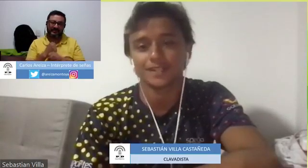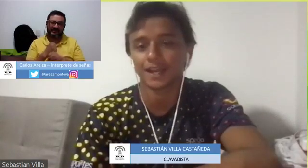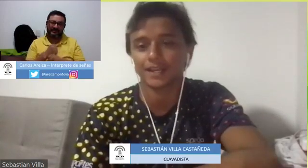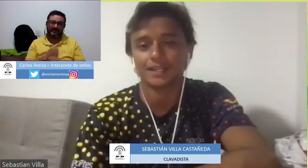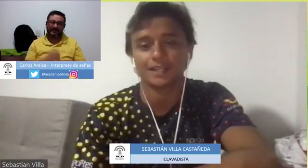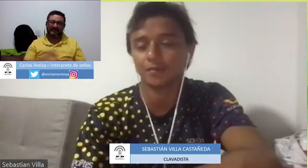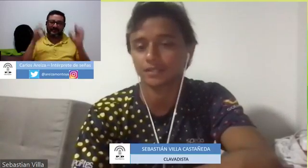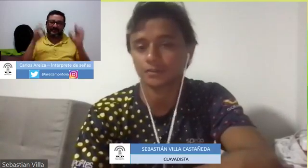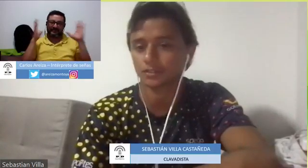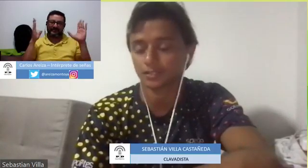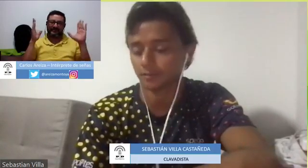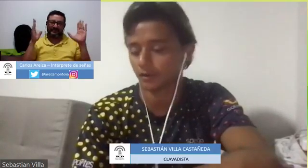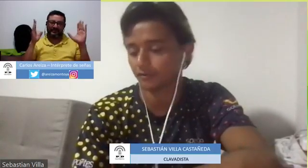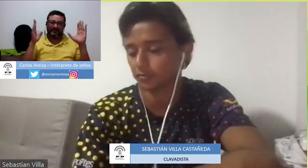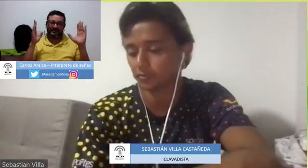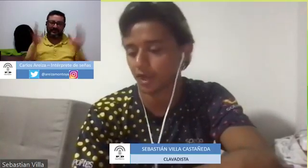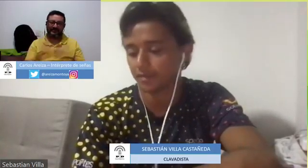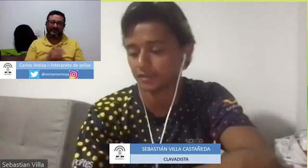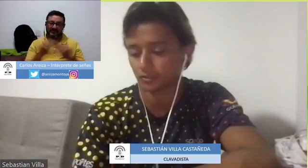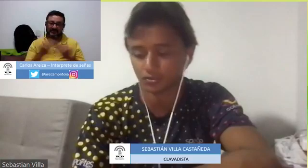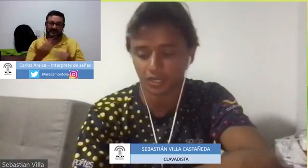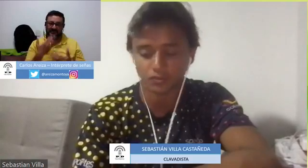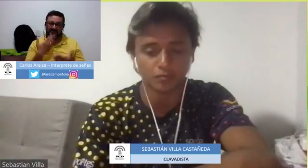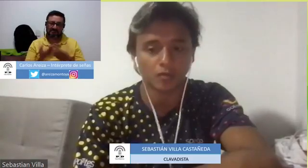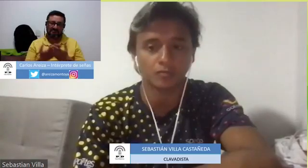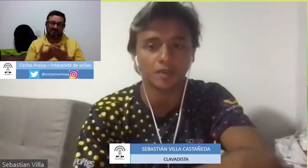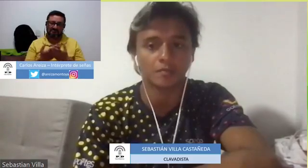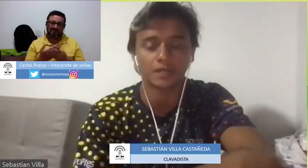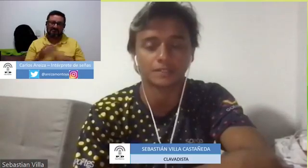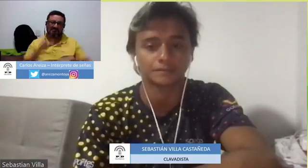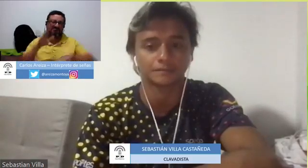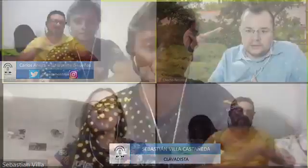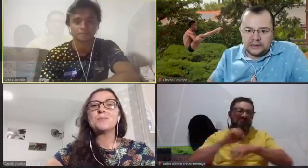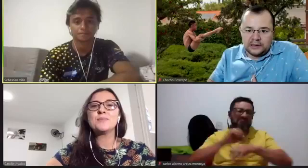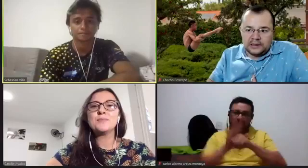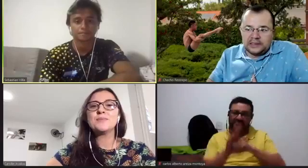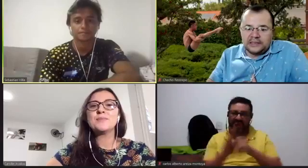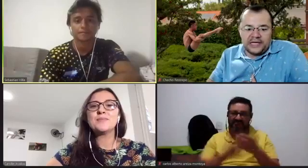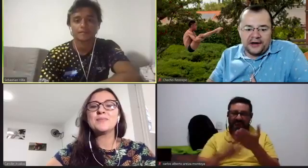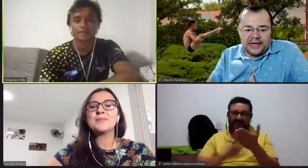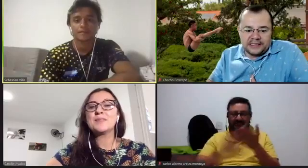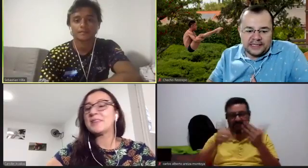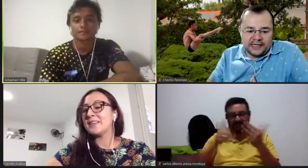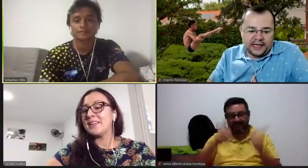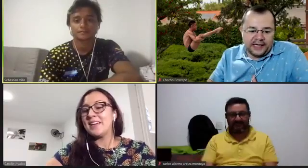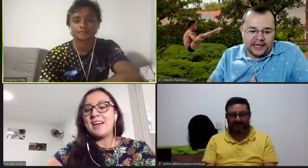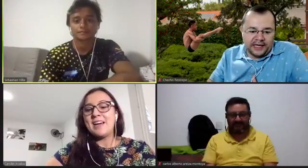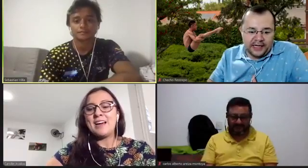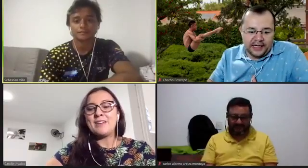imposible sacarle el tiempo a esas cosas, pero afortunadamente todo se resolvió muy bien, pues. Sebas,